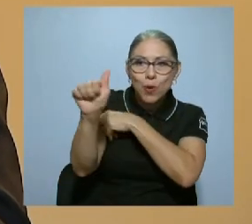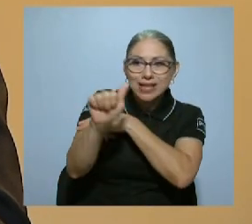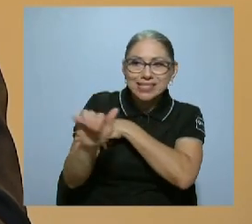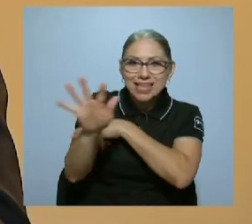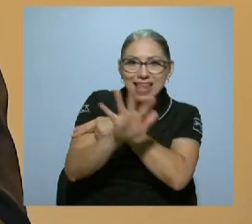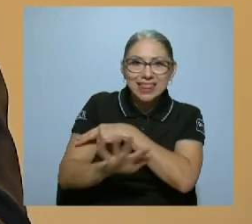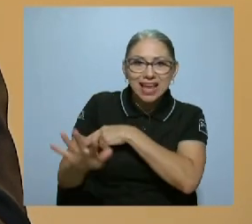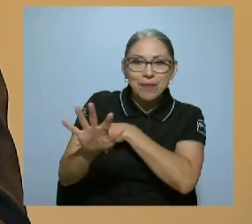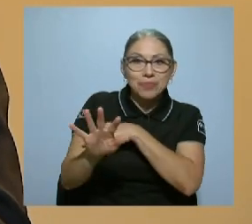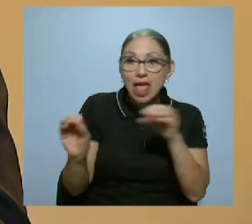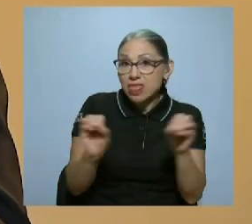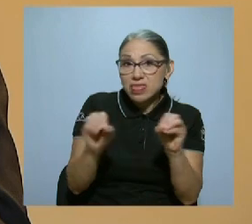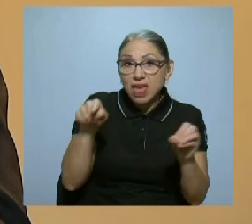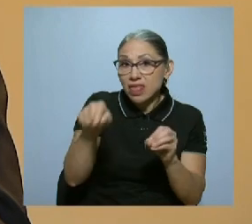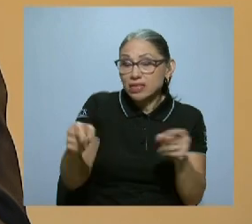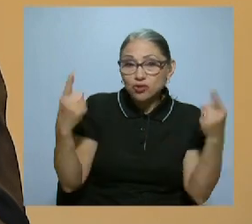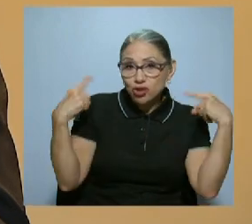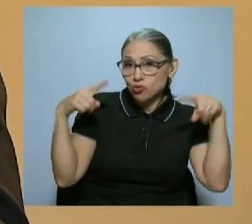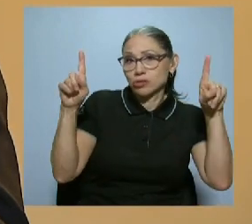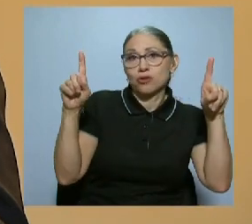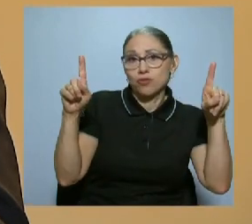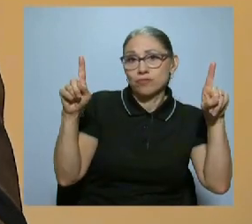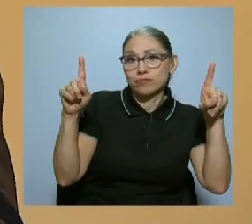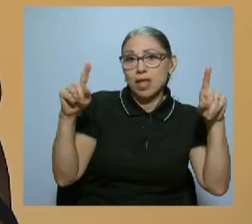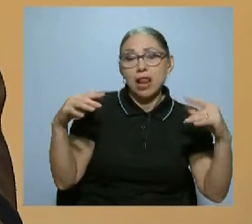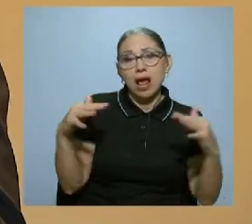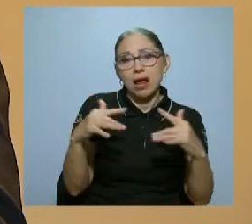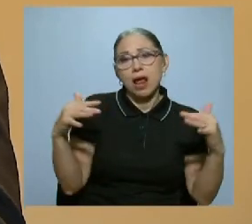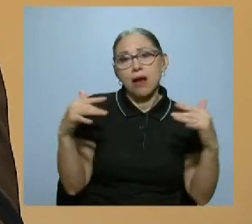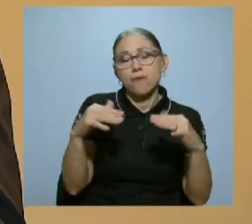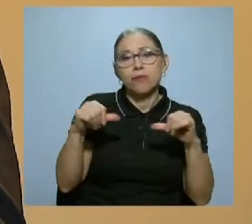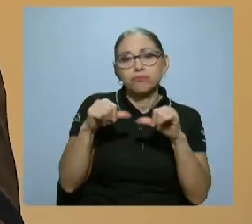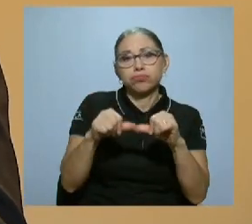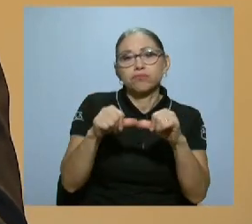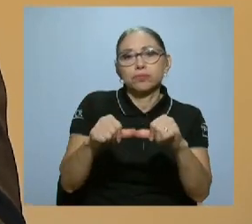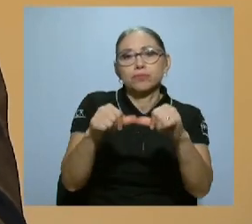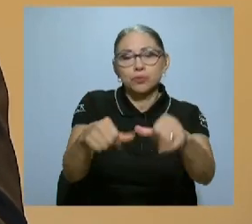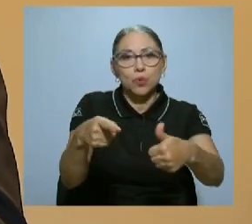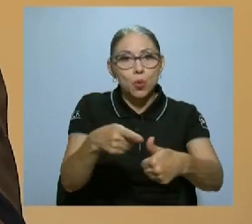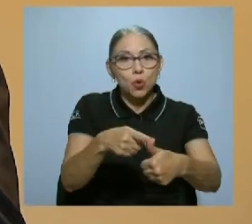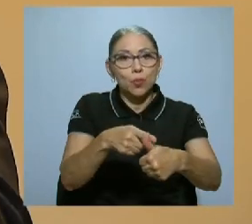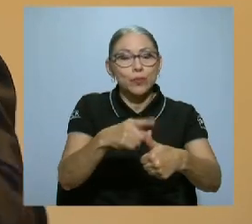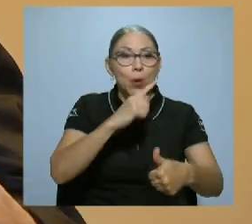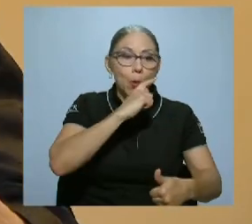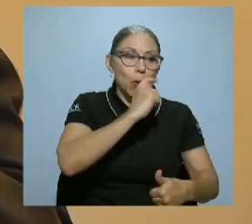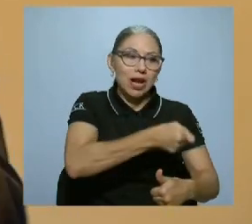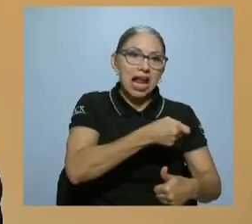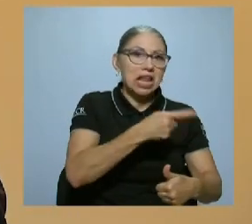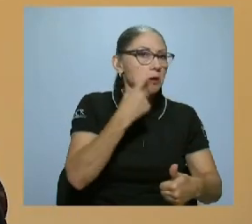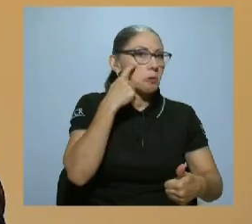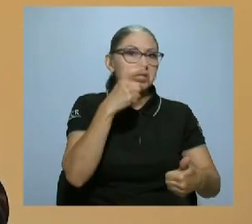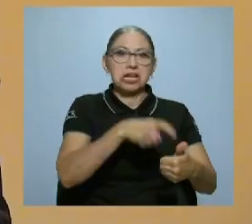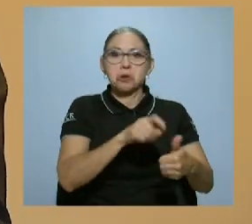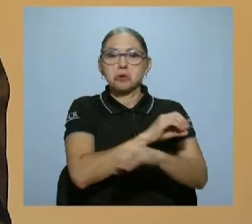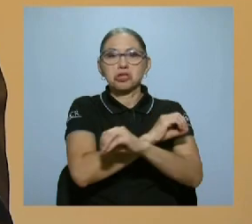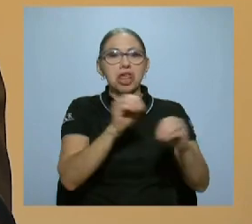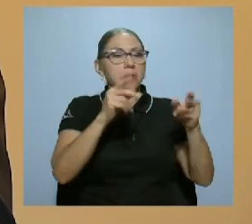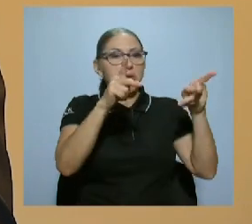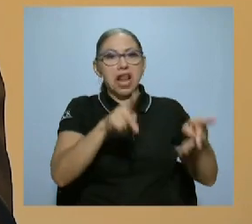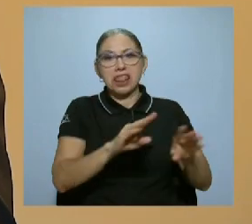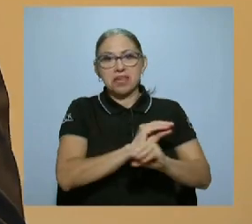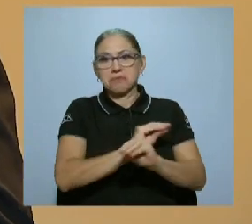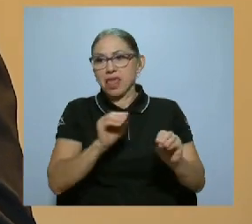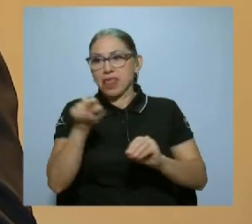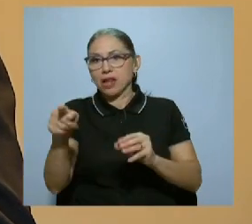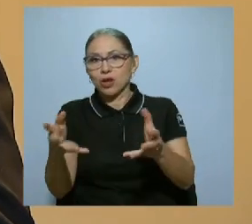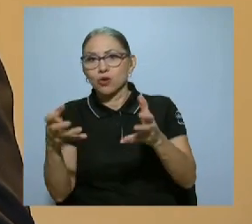se consiguió, la guerra se ha prolongado. Uno, la Ucrania no está reconocida absolutamente por nadie de lo que quería Rusia.